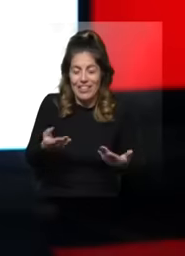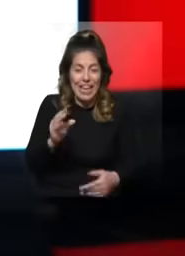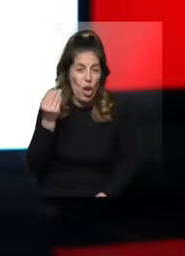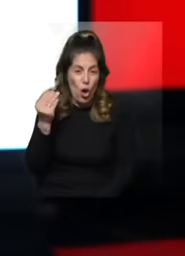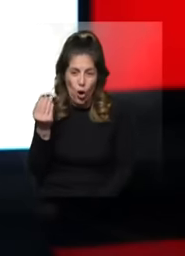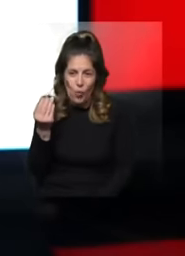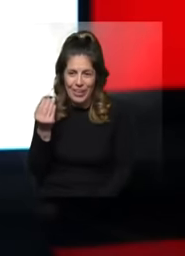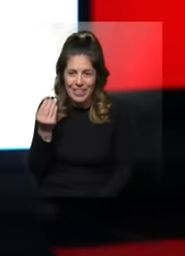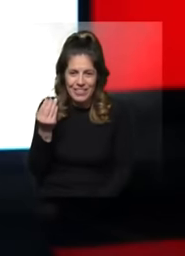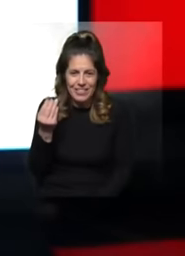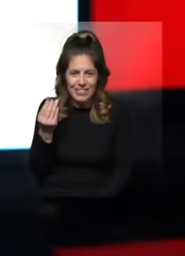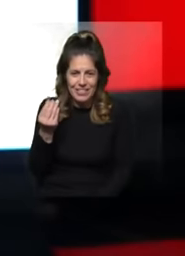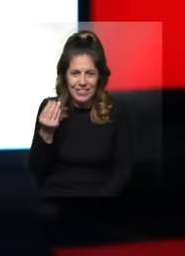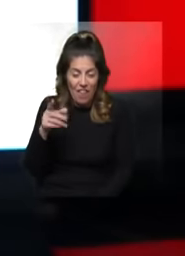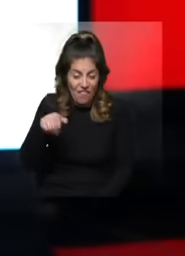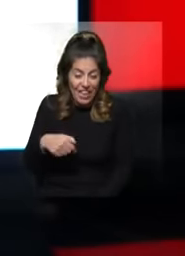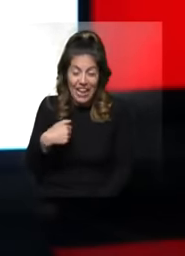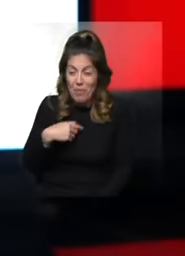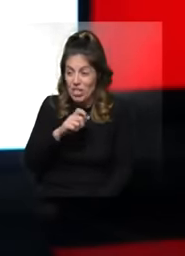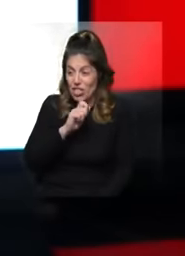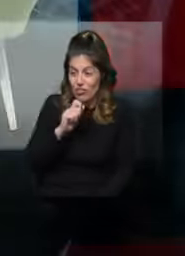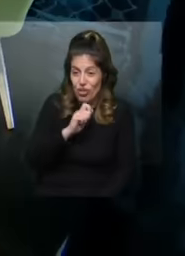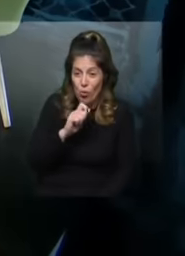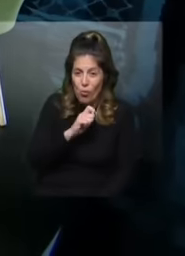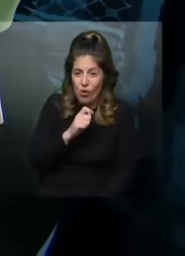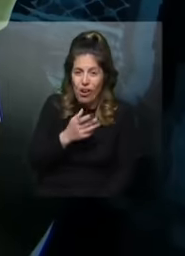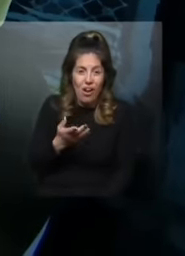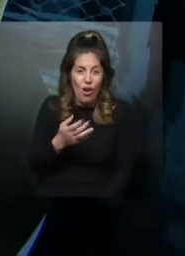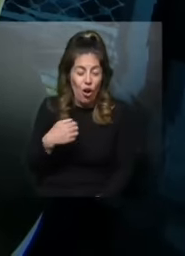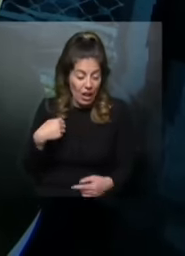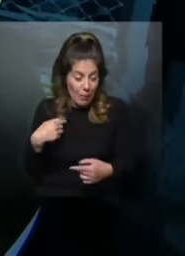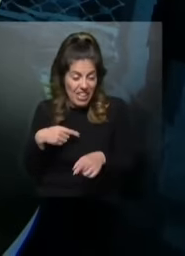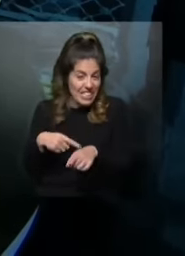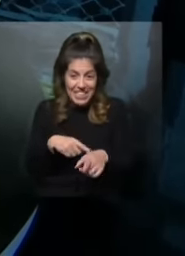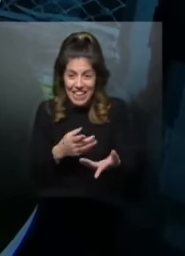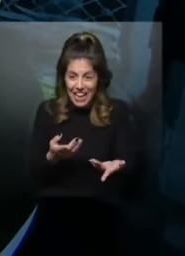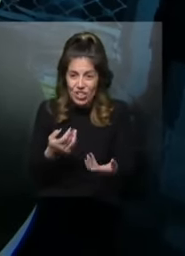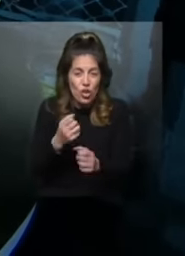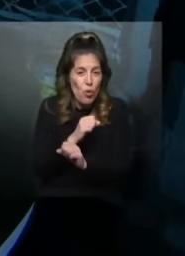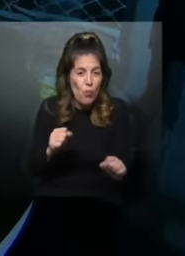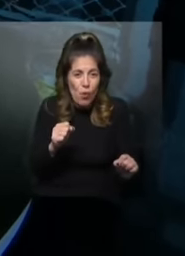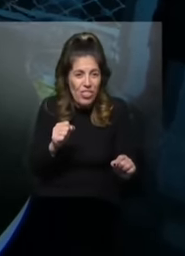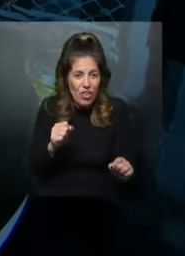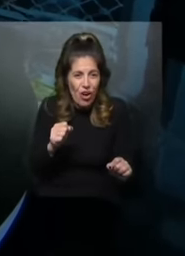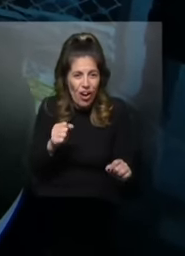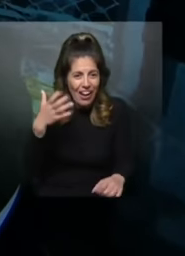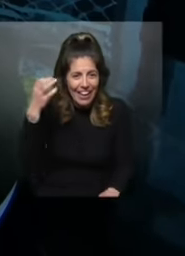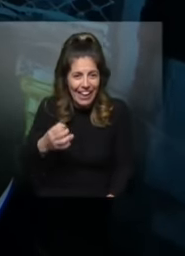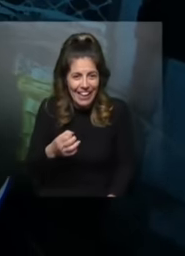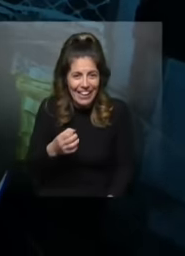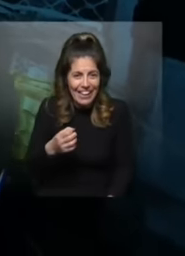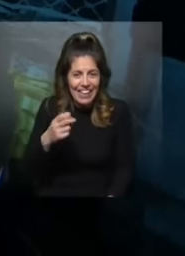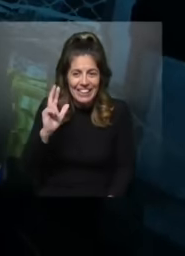jóvenes vengan a mis shows o que me sigan. Por ejemplo, yo no puedo creer que soy tendencia todavía en TikTok. Desde